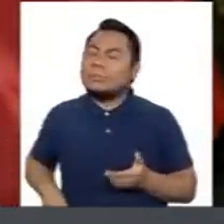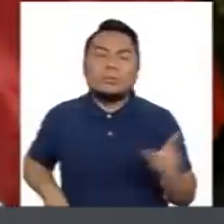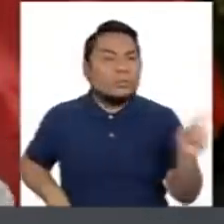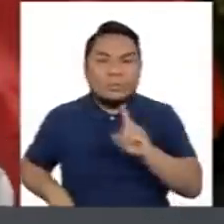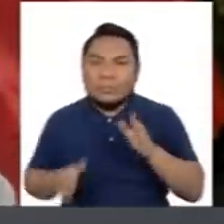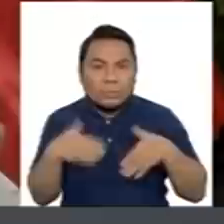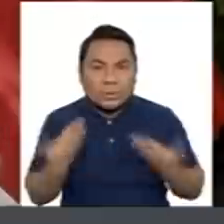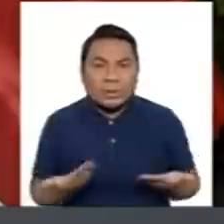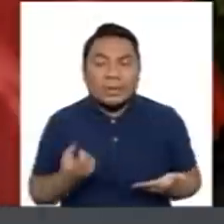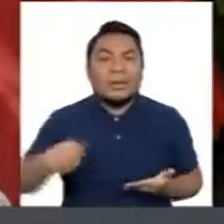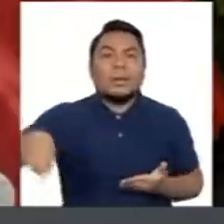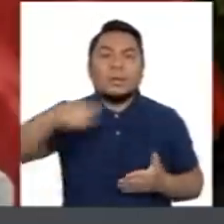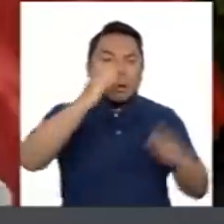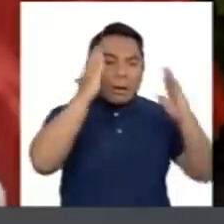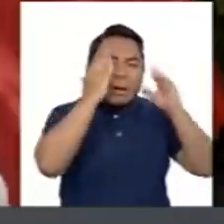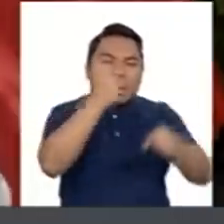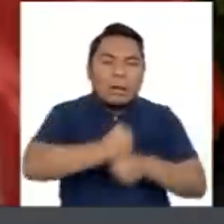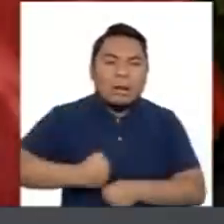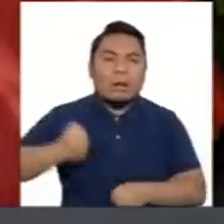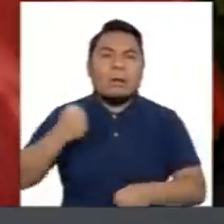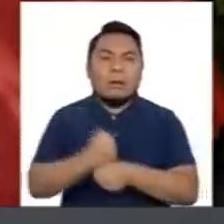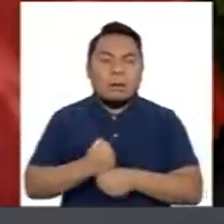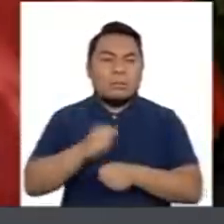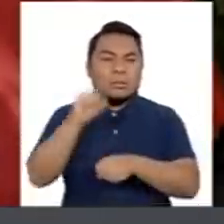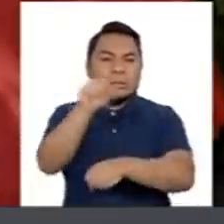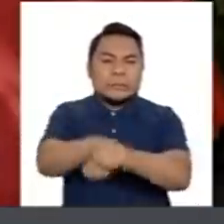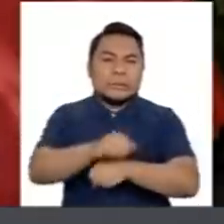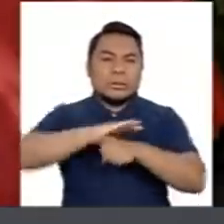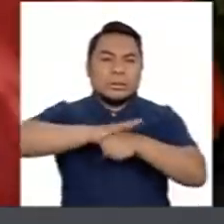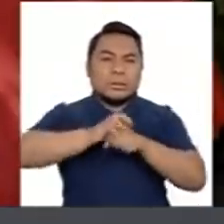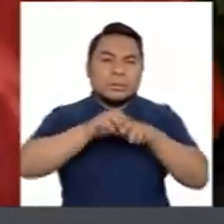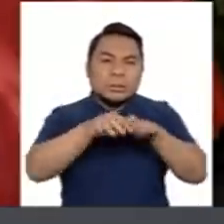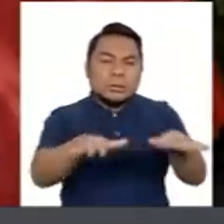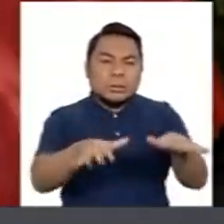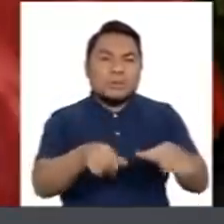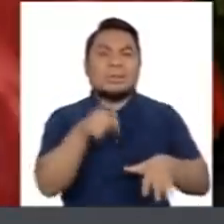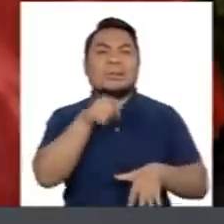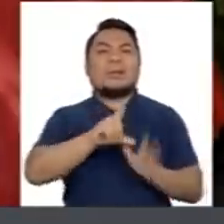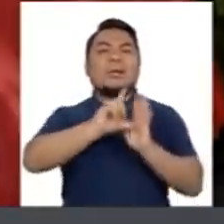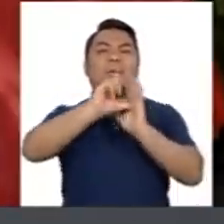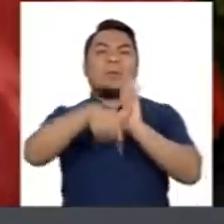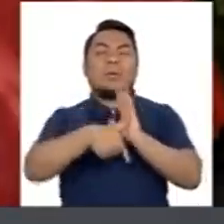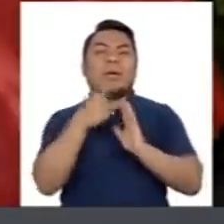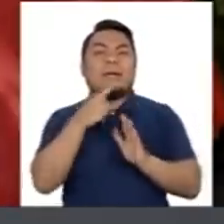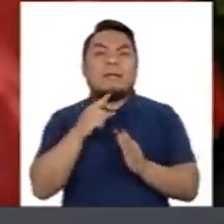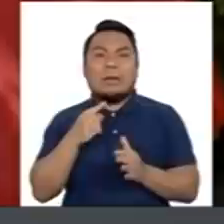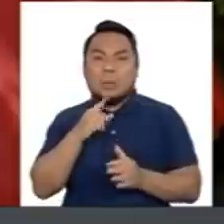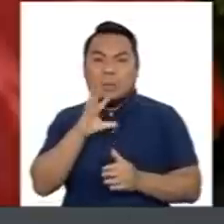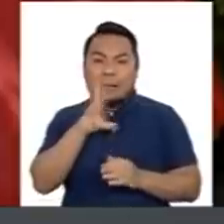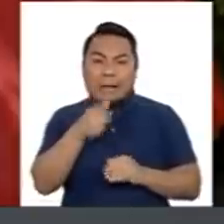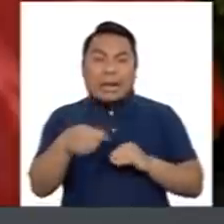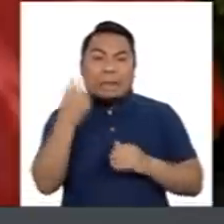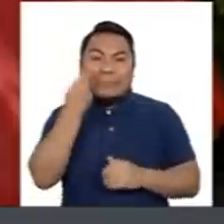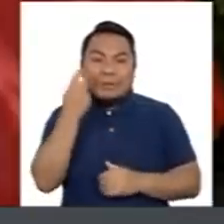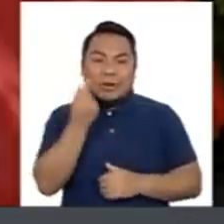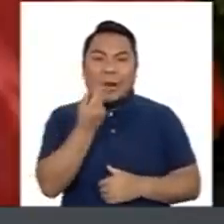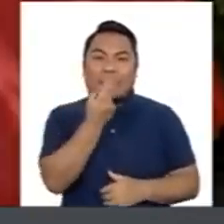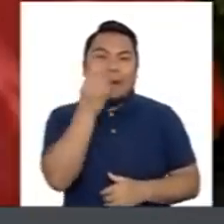concentrados en el combate de esta pandemia, vamos a ser laxos con la corrupción, de ninguna